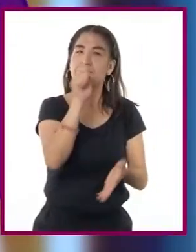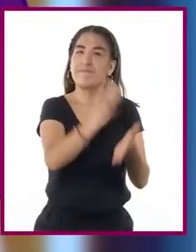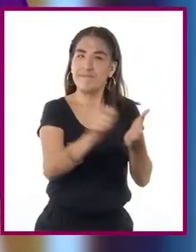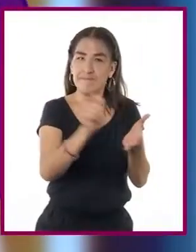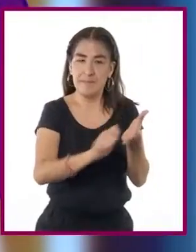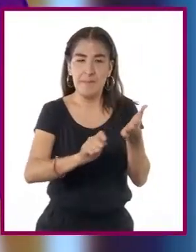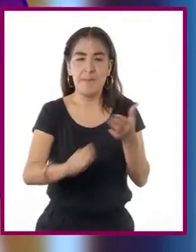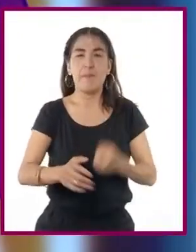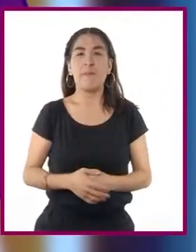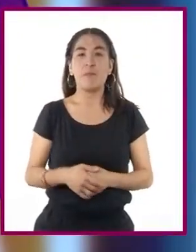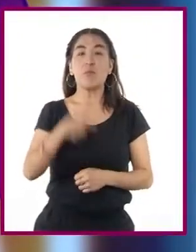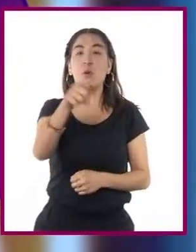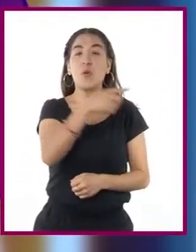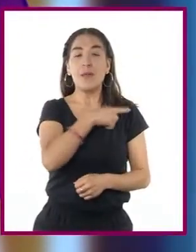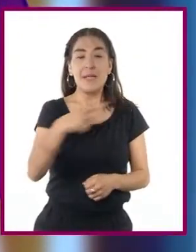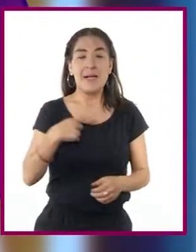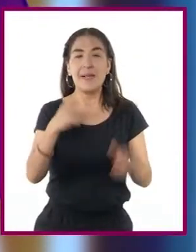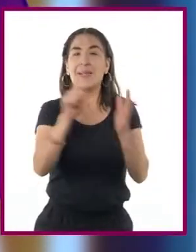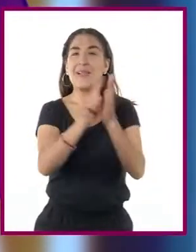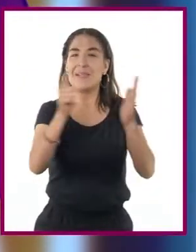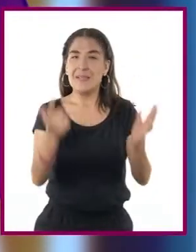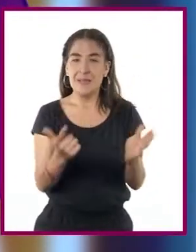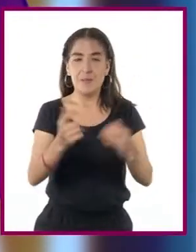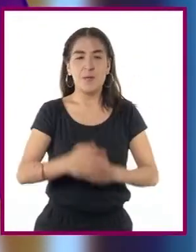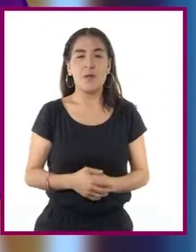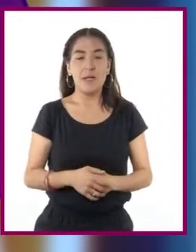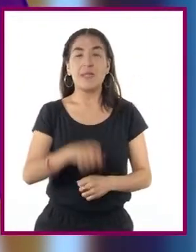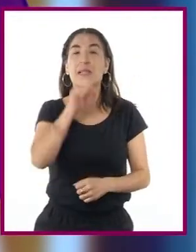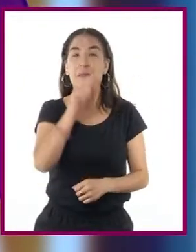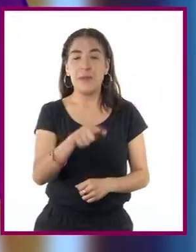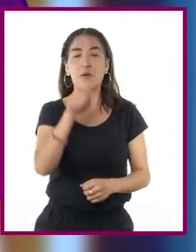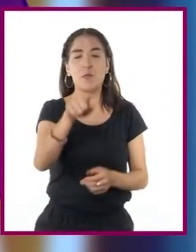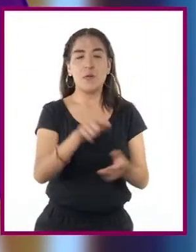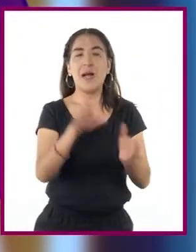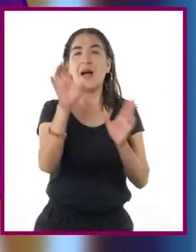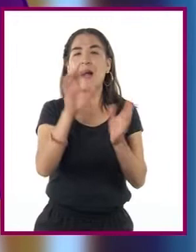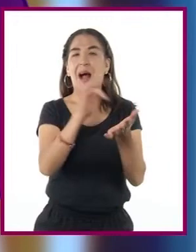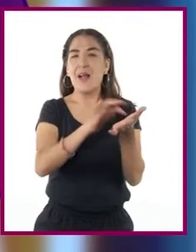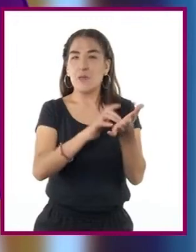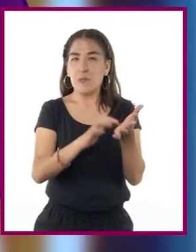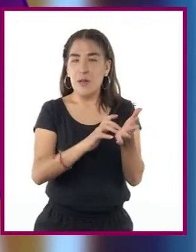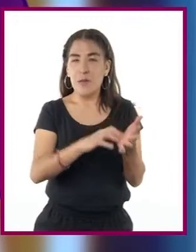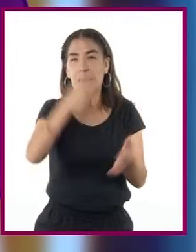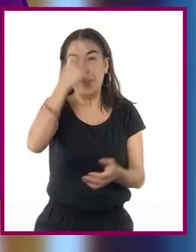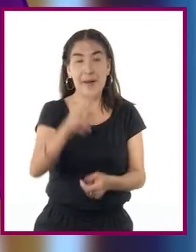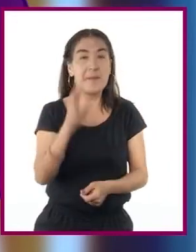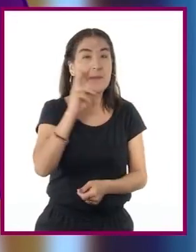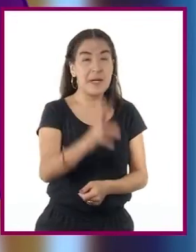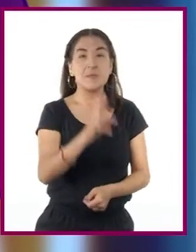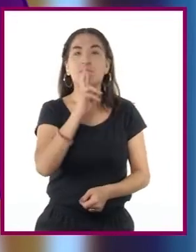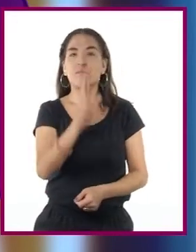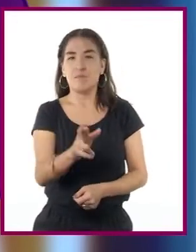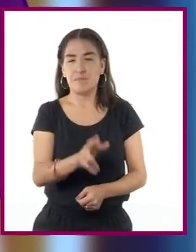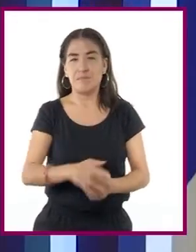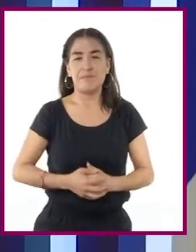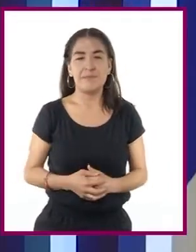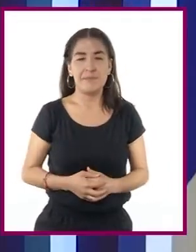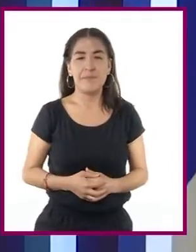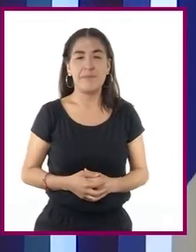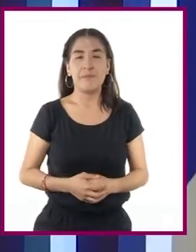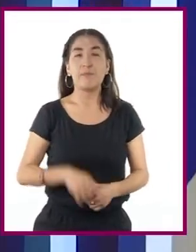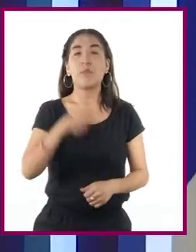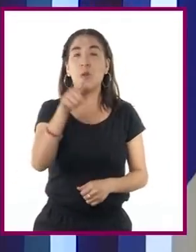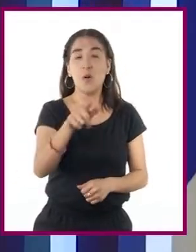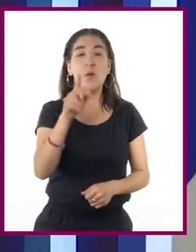se te olvide tener cerca tu libro de texto y, de ser posible, una calculadora para verificar algunos resultados. Si